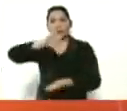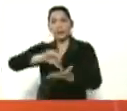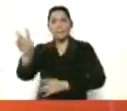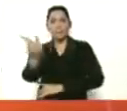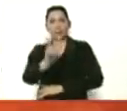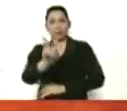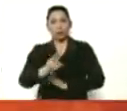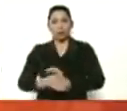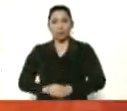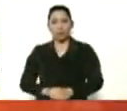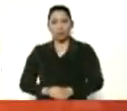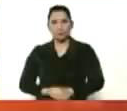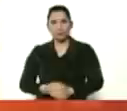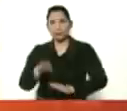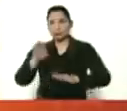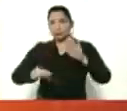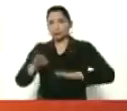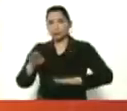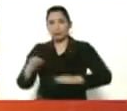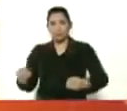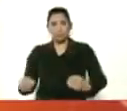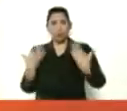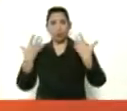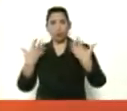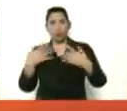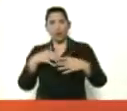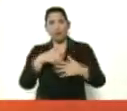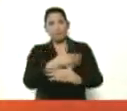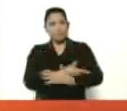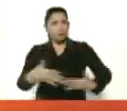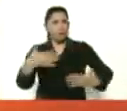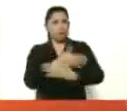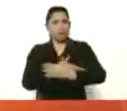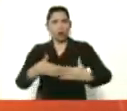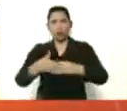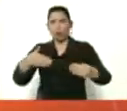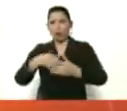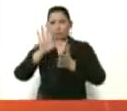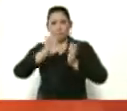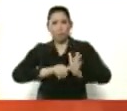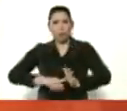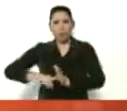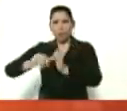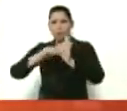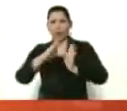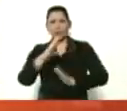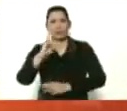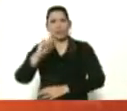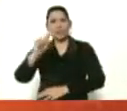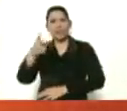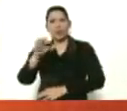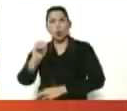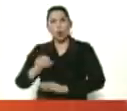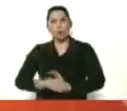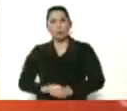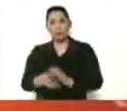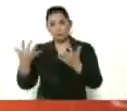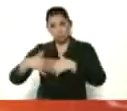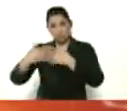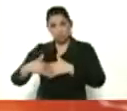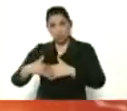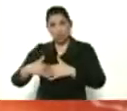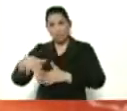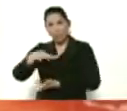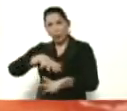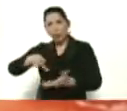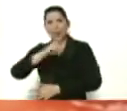Venezuela en medio de una pandemia, millones de dólares. Se robaron Citgo en medio de circunstancias